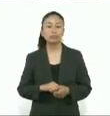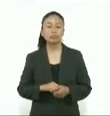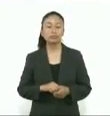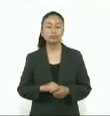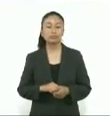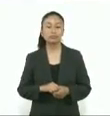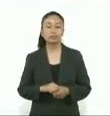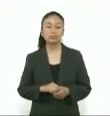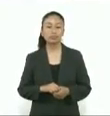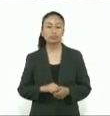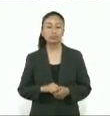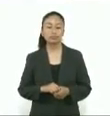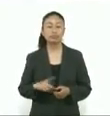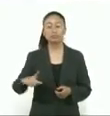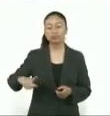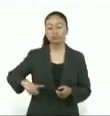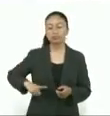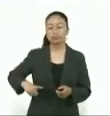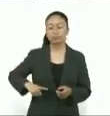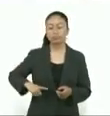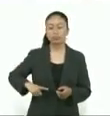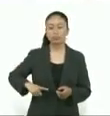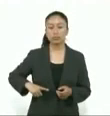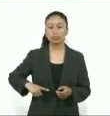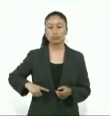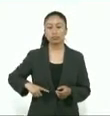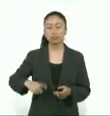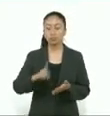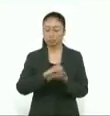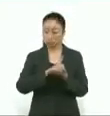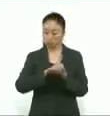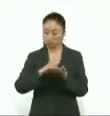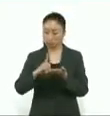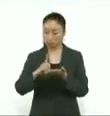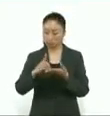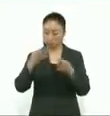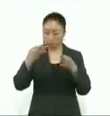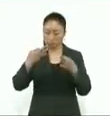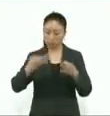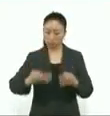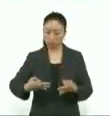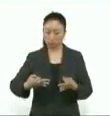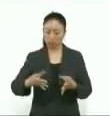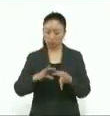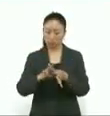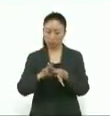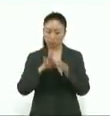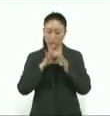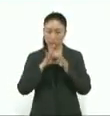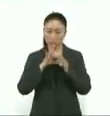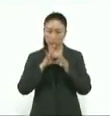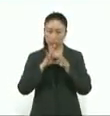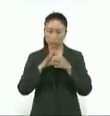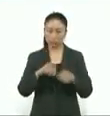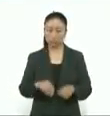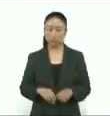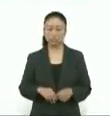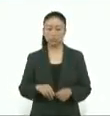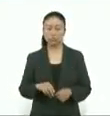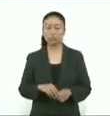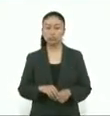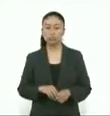inscriben en gobernar para construir derechos, no privilegios, no